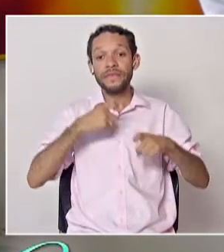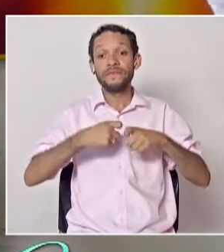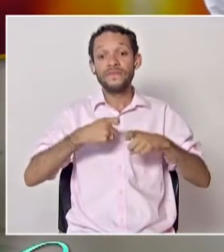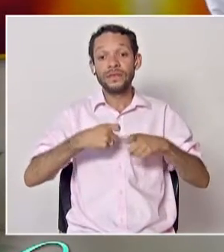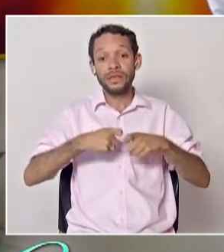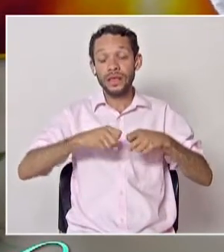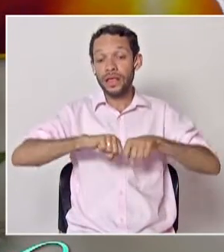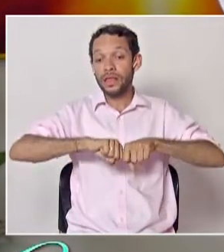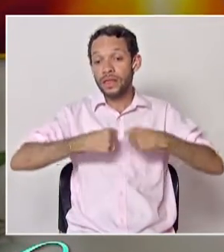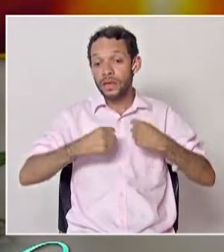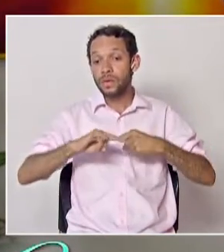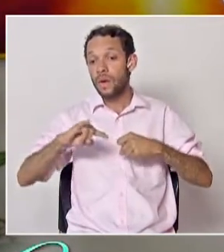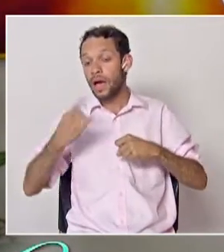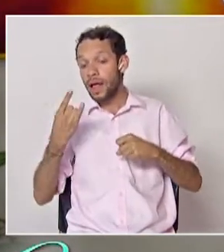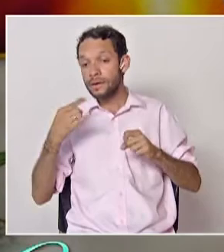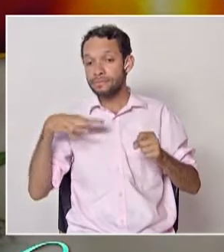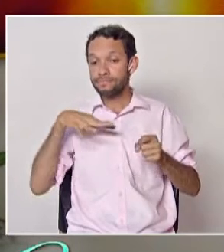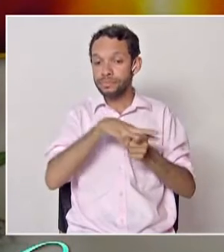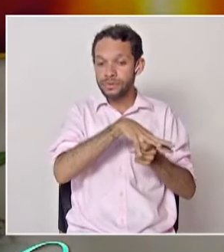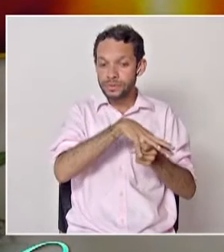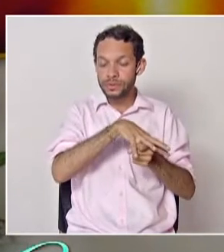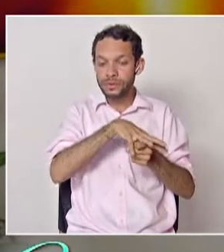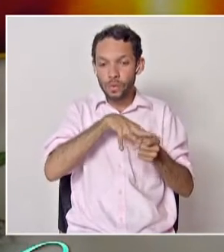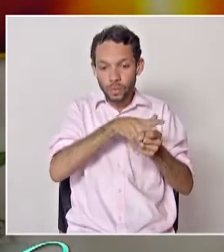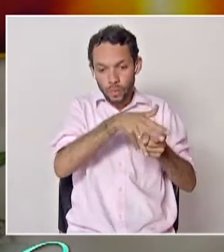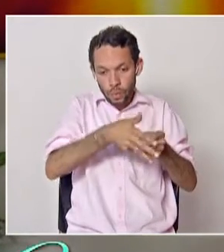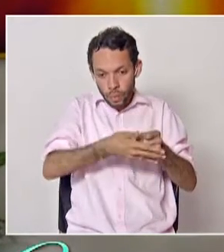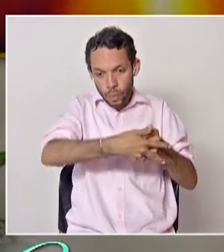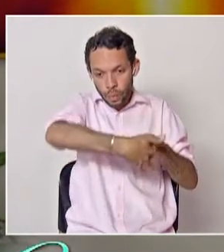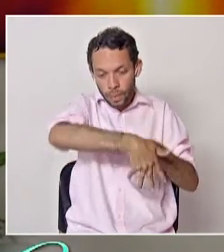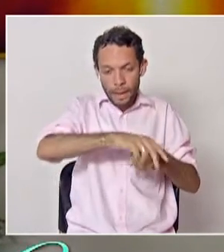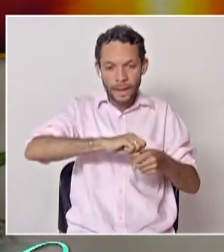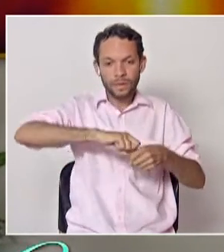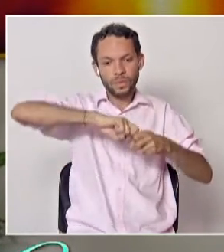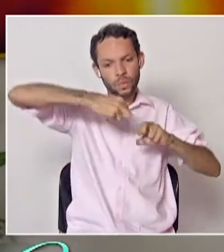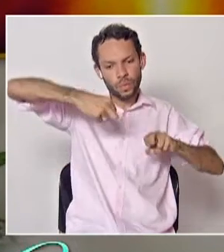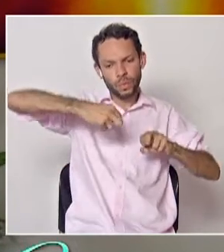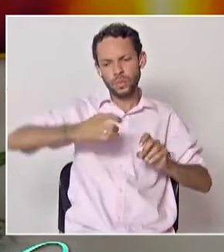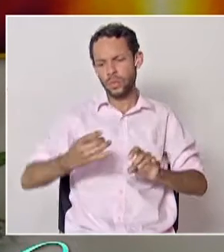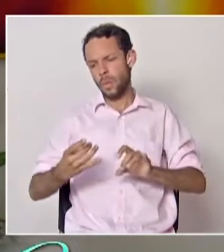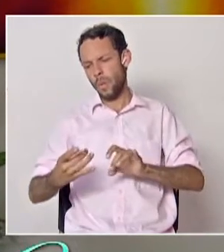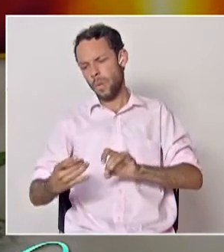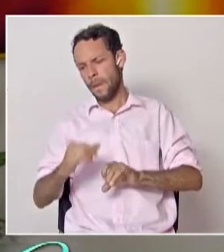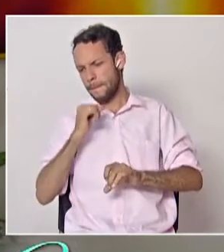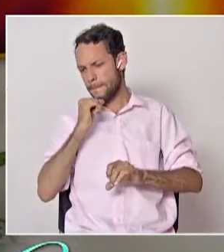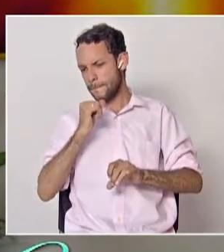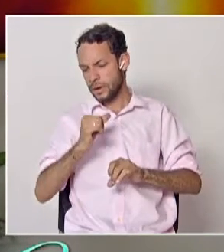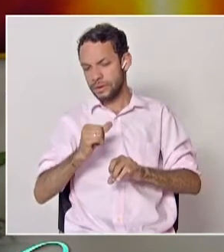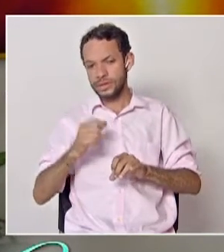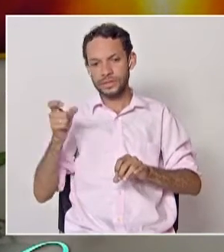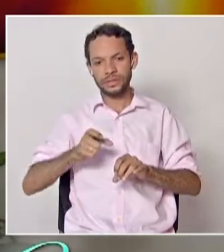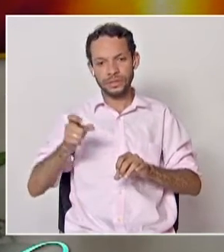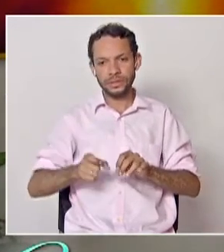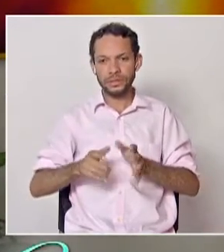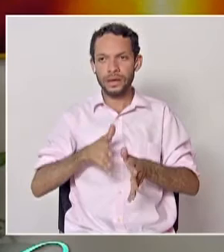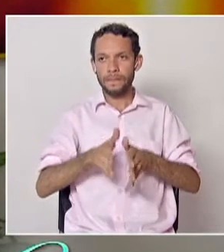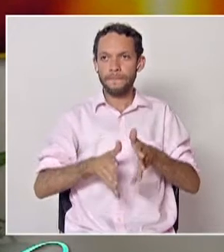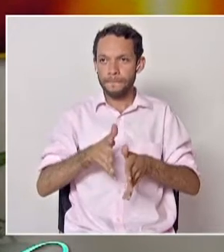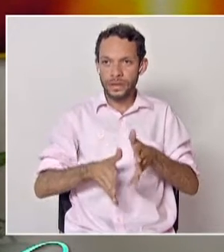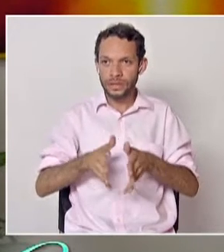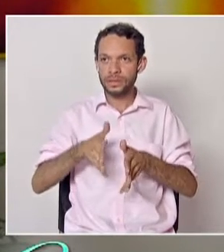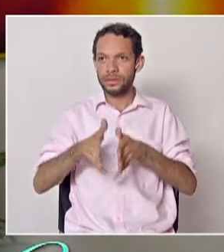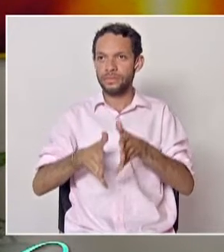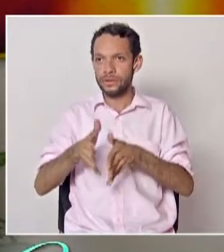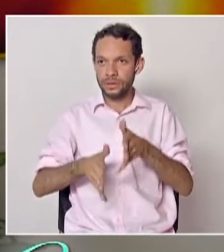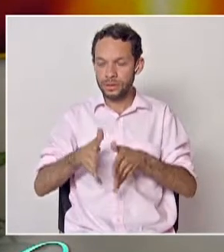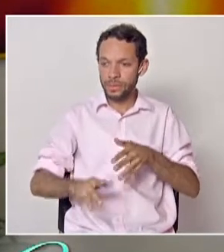hiperlordosis, espondilosis, empezamos a hacer un proceso primero de liberación de tensión de la columna. ¿Por qué? Porque en la quiropraxia argumentamos que el